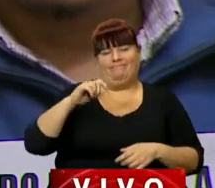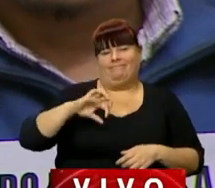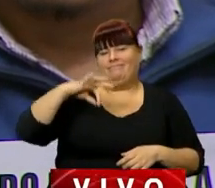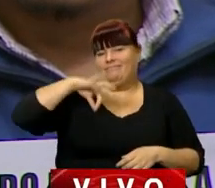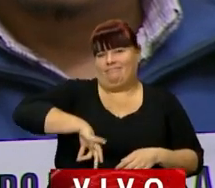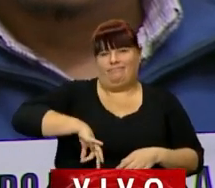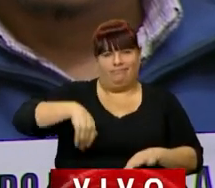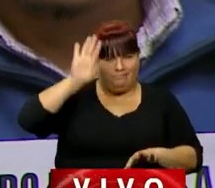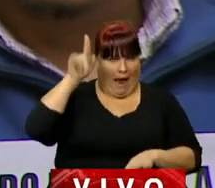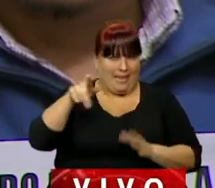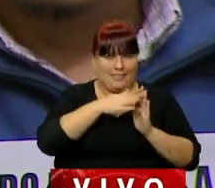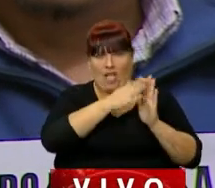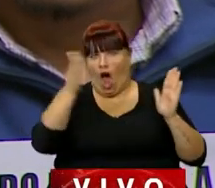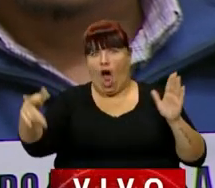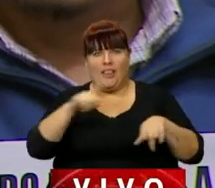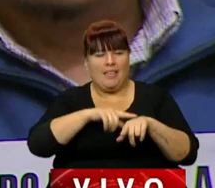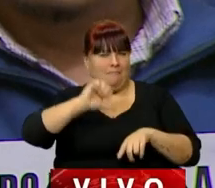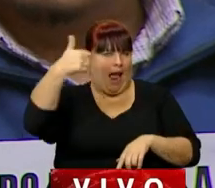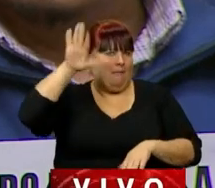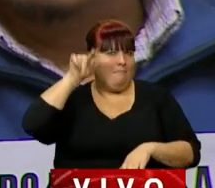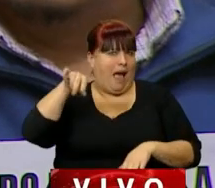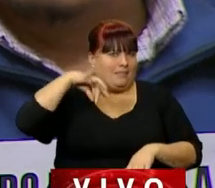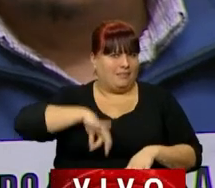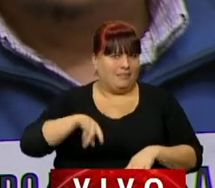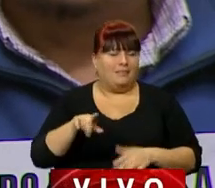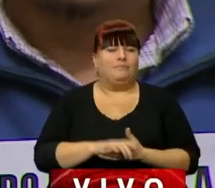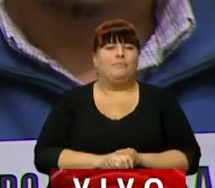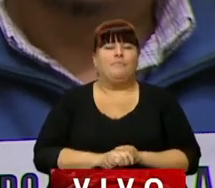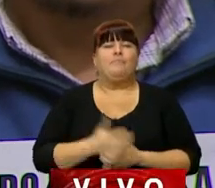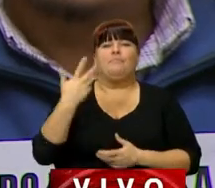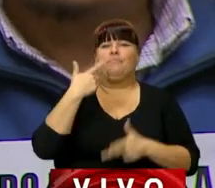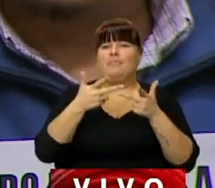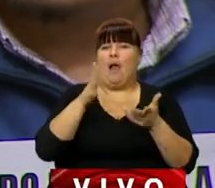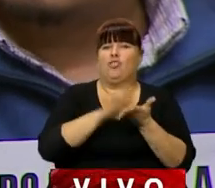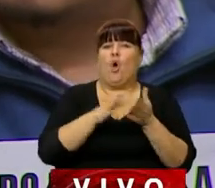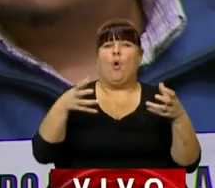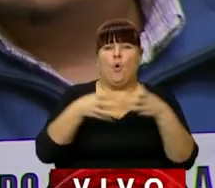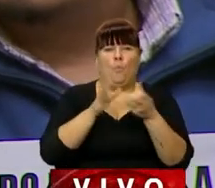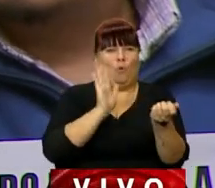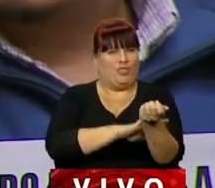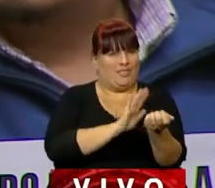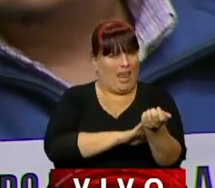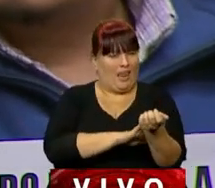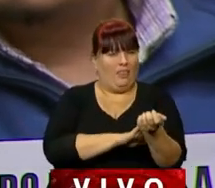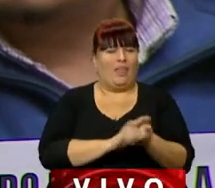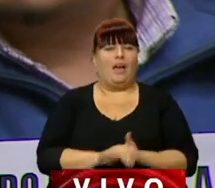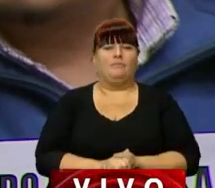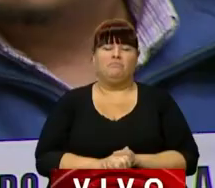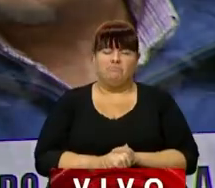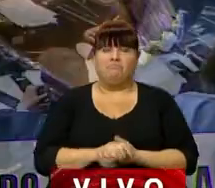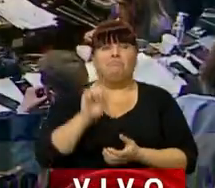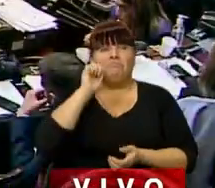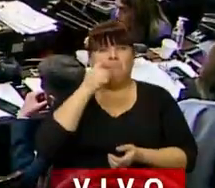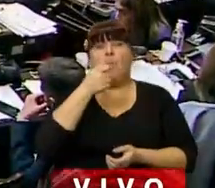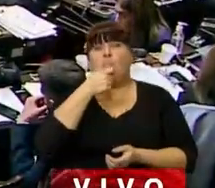en todo este periodo y hablábamos recién con mis compañeros del frente de izquierda que bueno